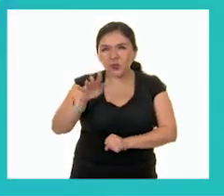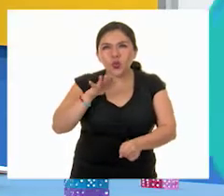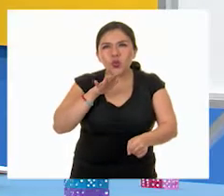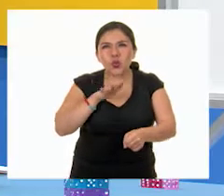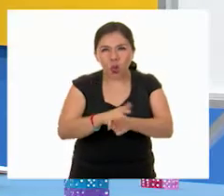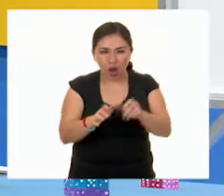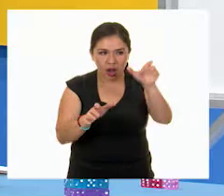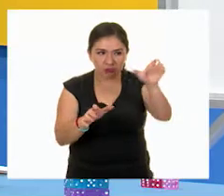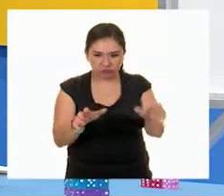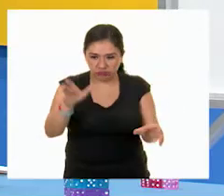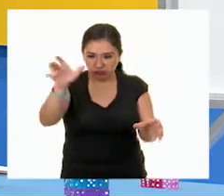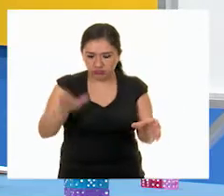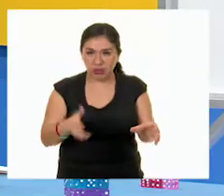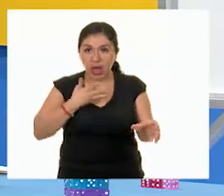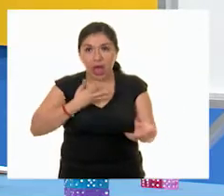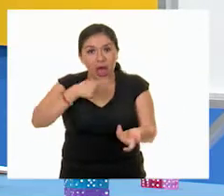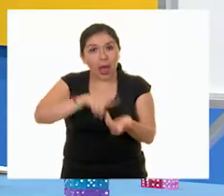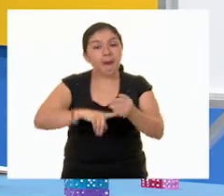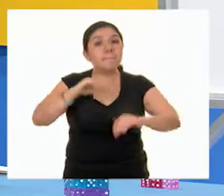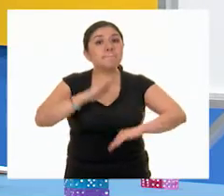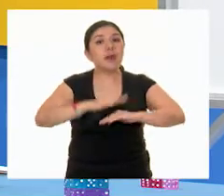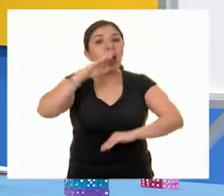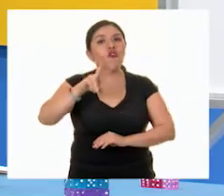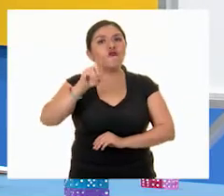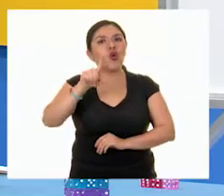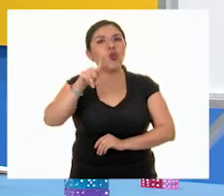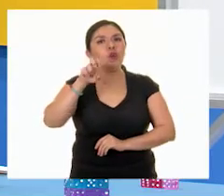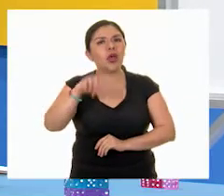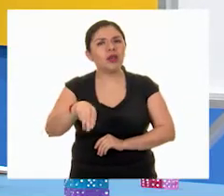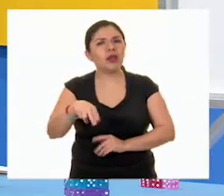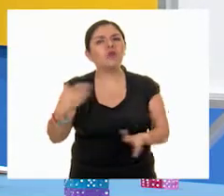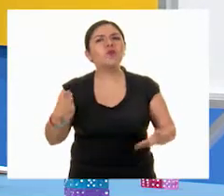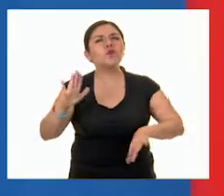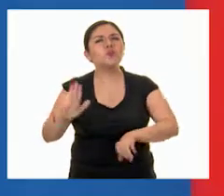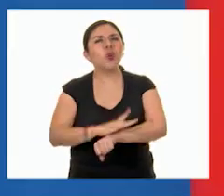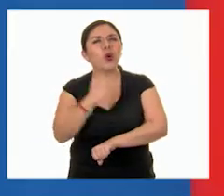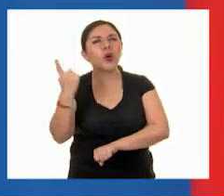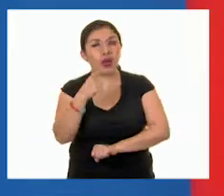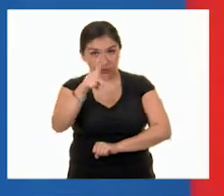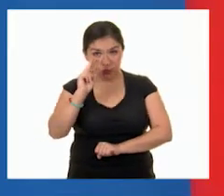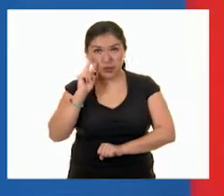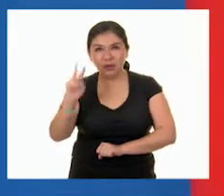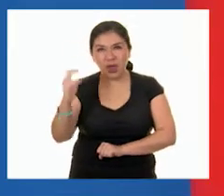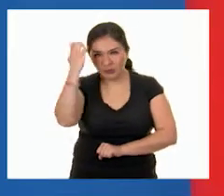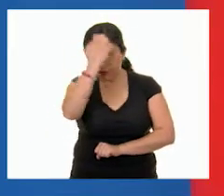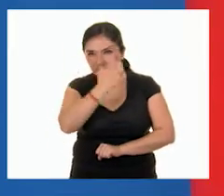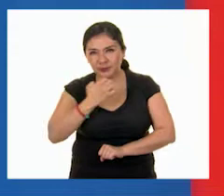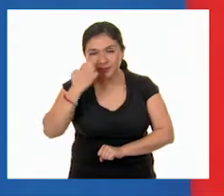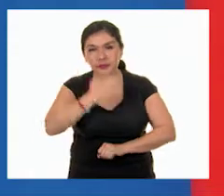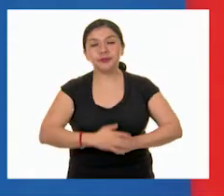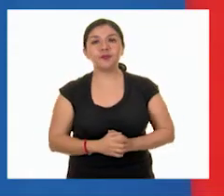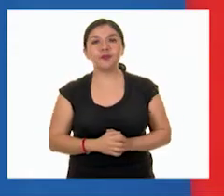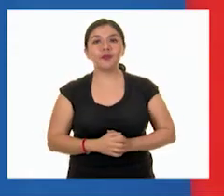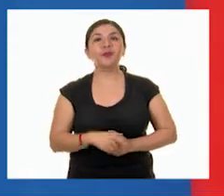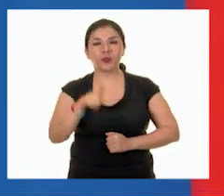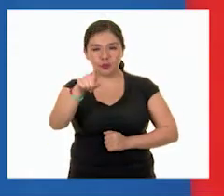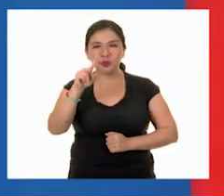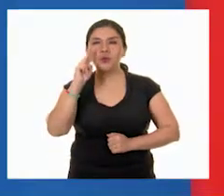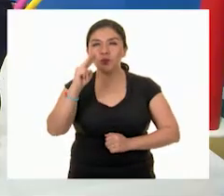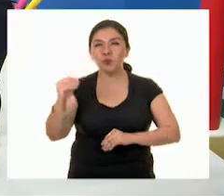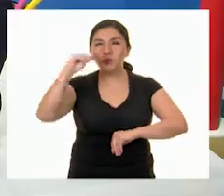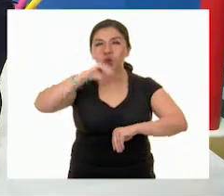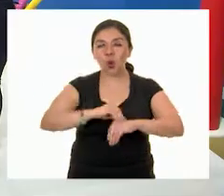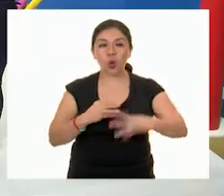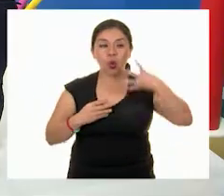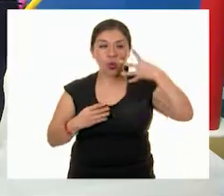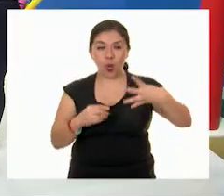que tiene mayor volumen y por qué? Vamos a observar, vamos a hacerlo. Pongamos 4